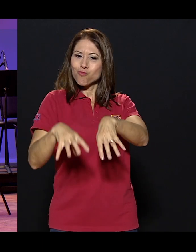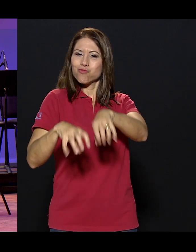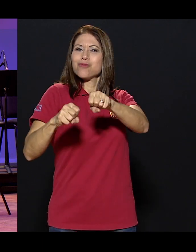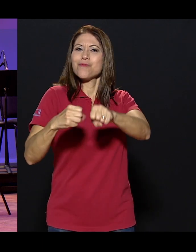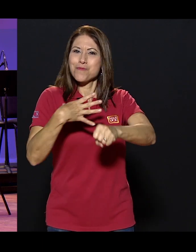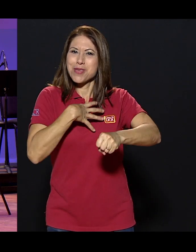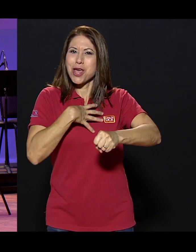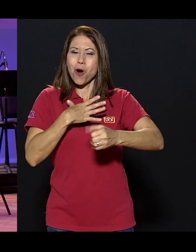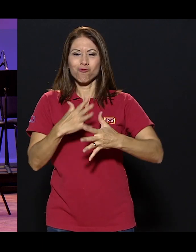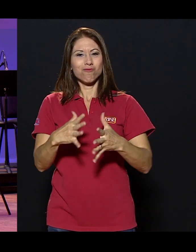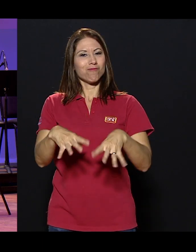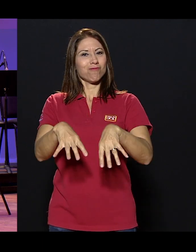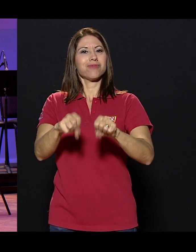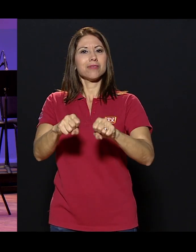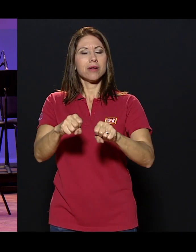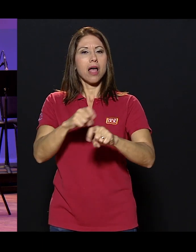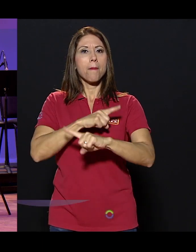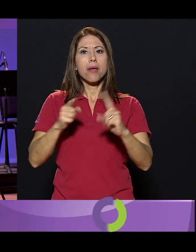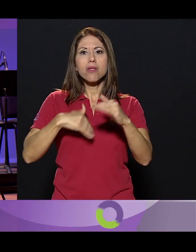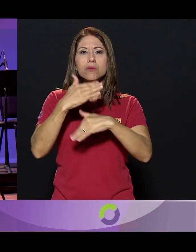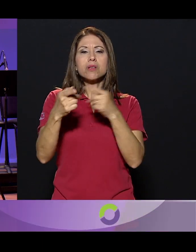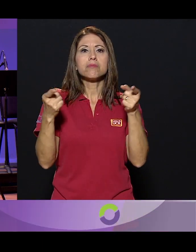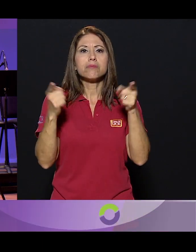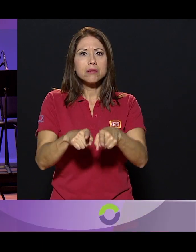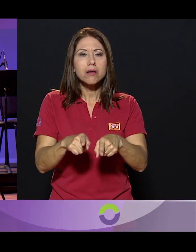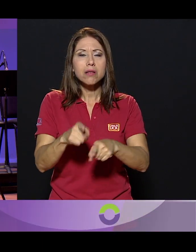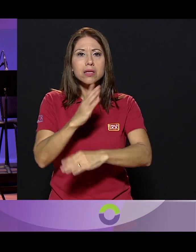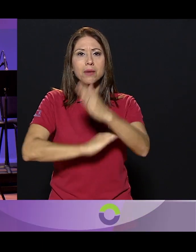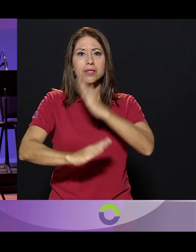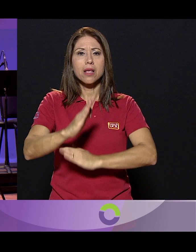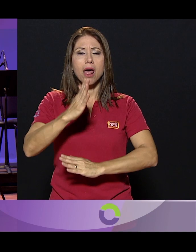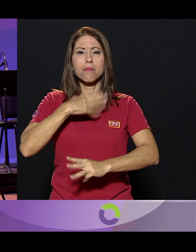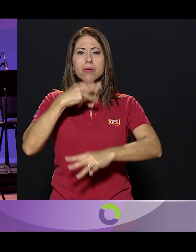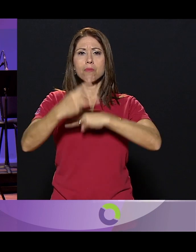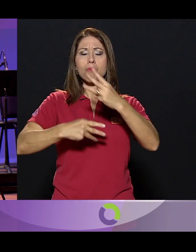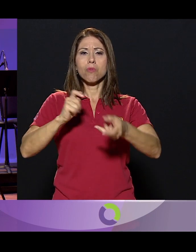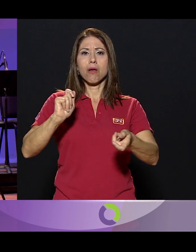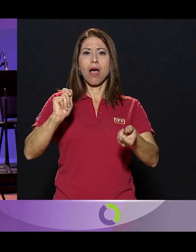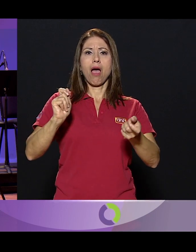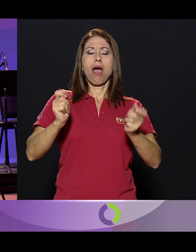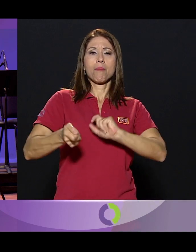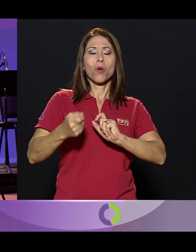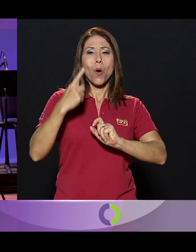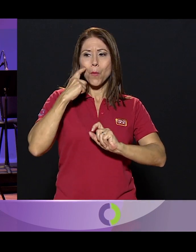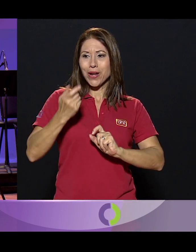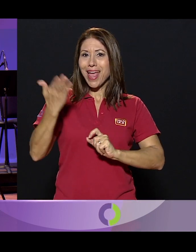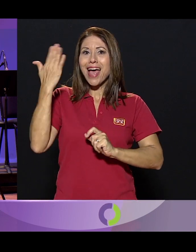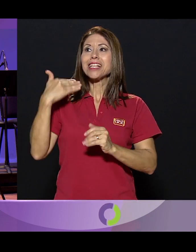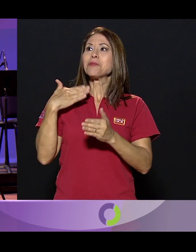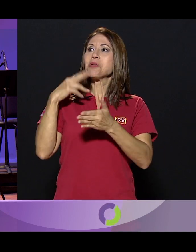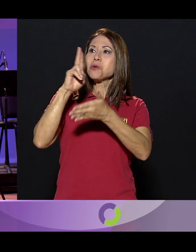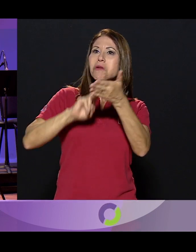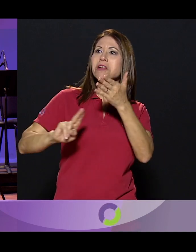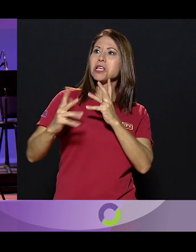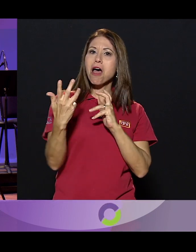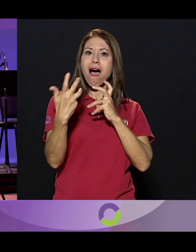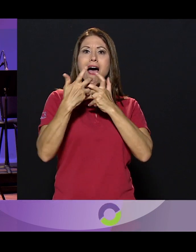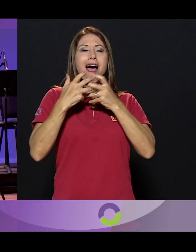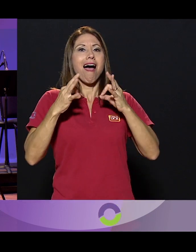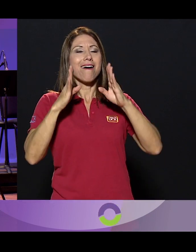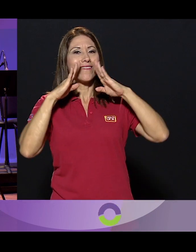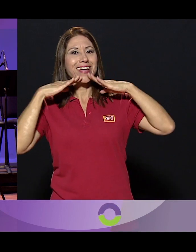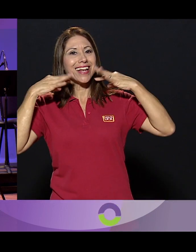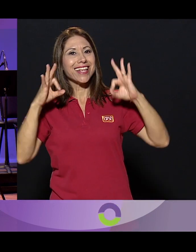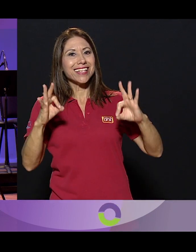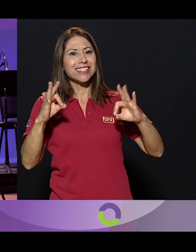mío. Y de repente adquiero una discapacidad y mi mundo cambió porque esa U que era amigable y feliz